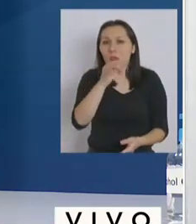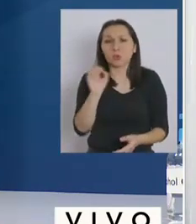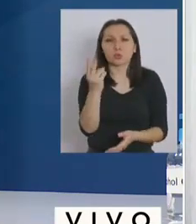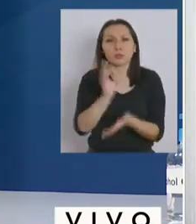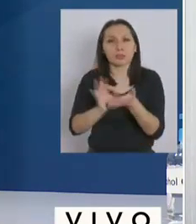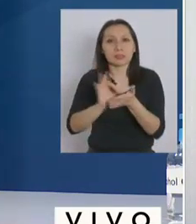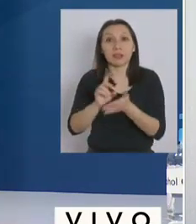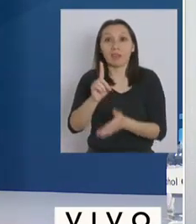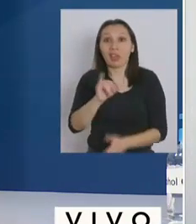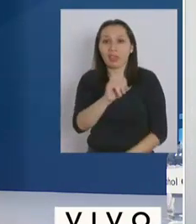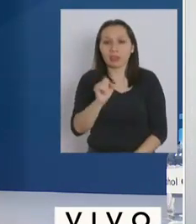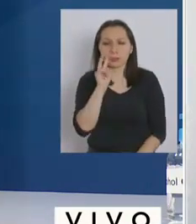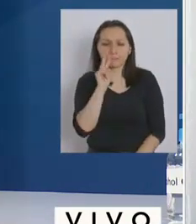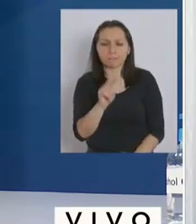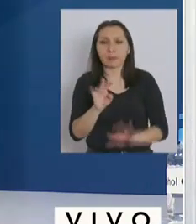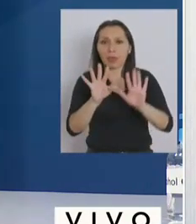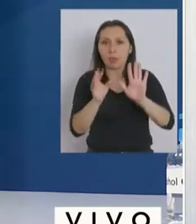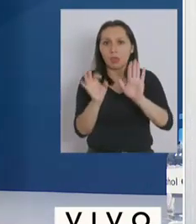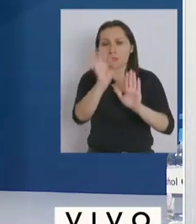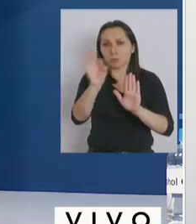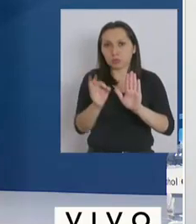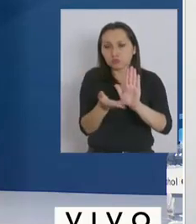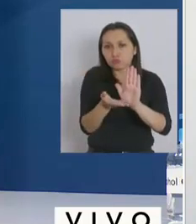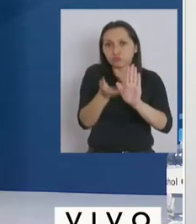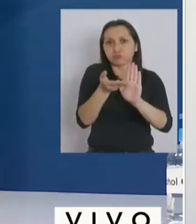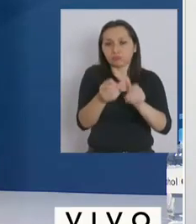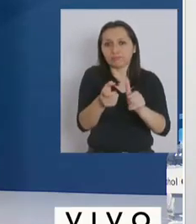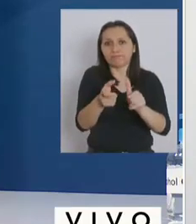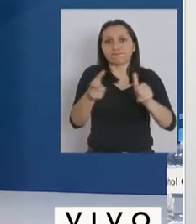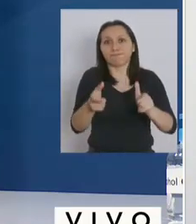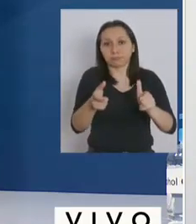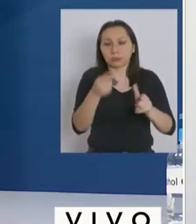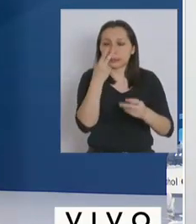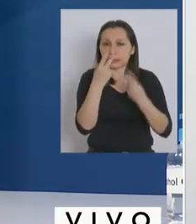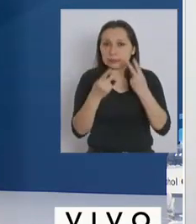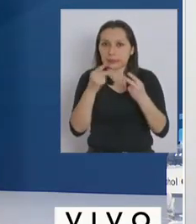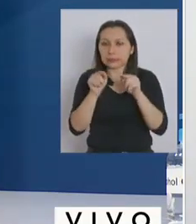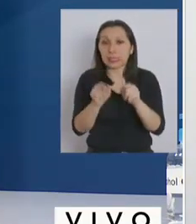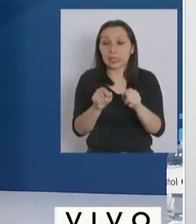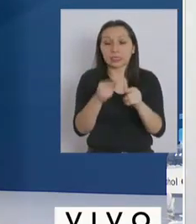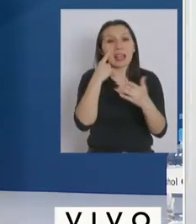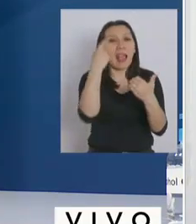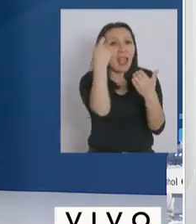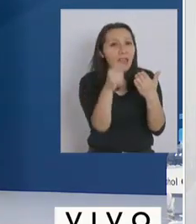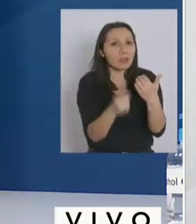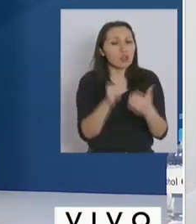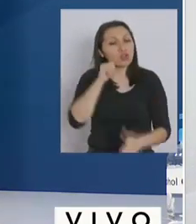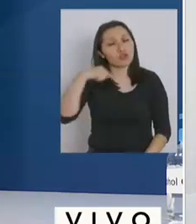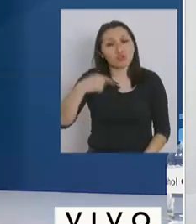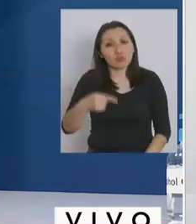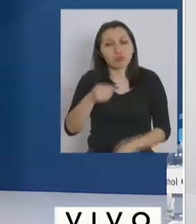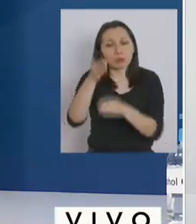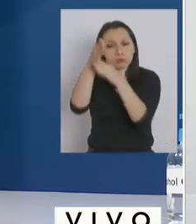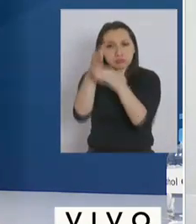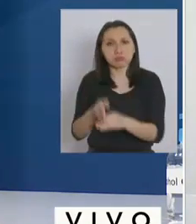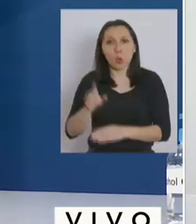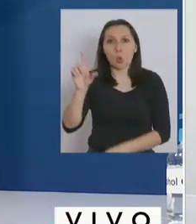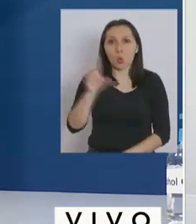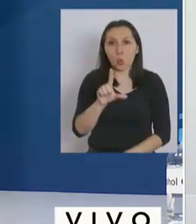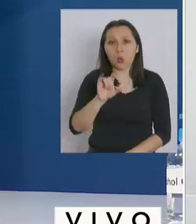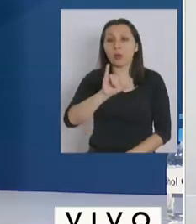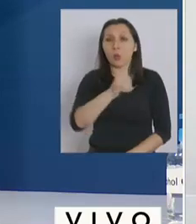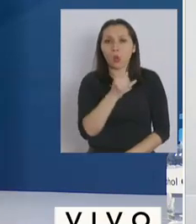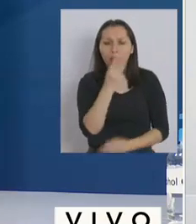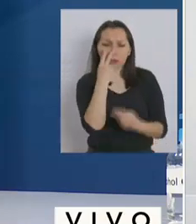hay un aumento del 10%. Esta es una evaluación que se realiza todos los días lunes y jueves y se da